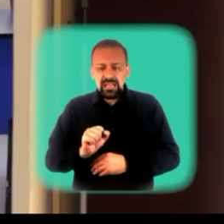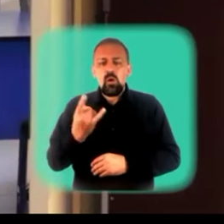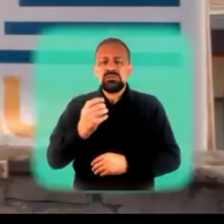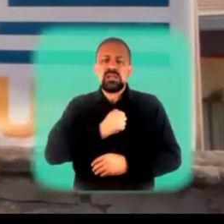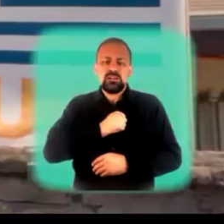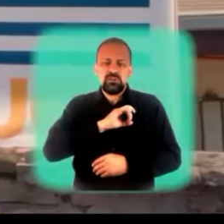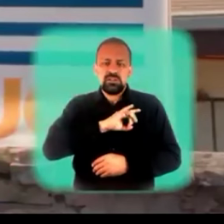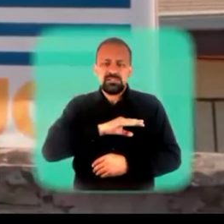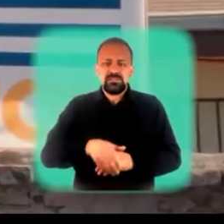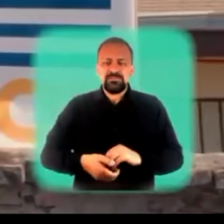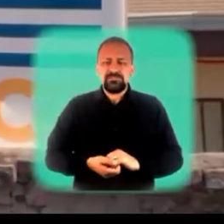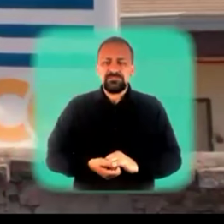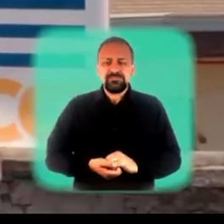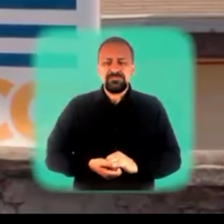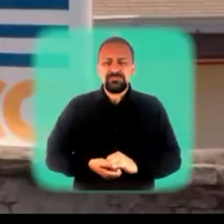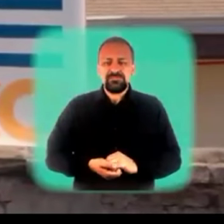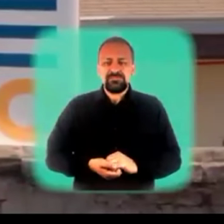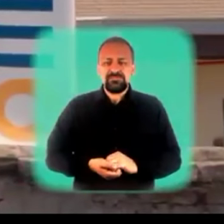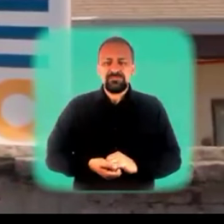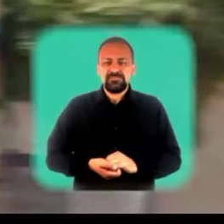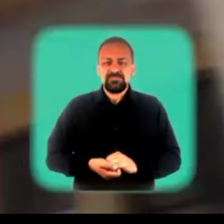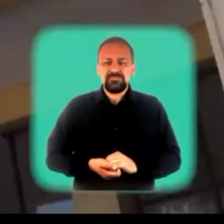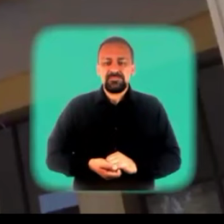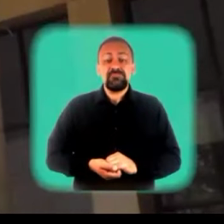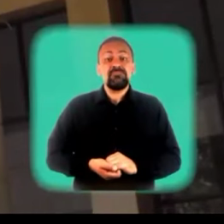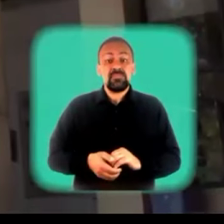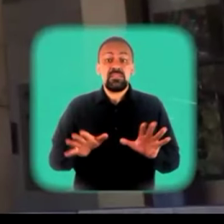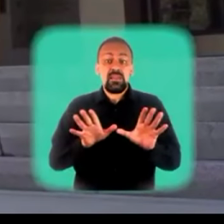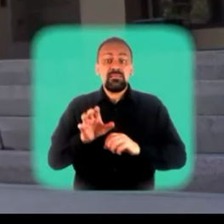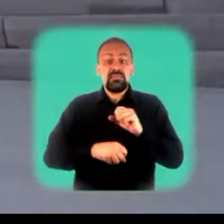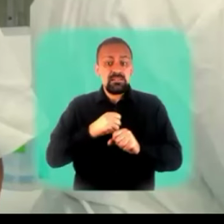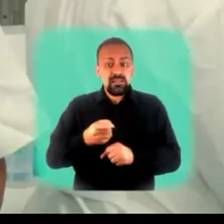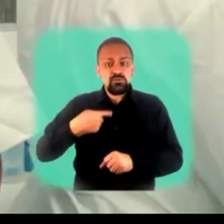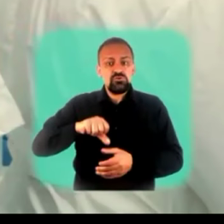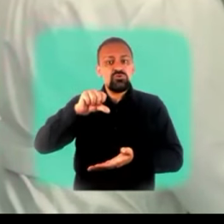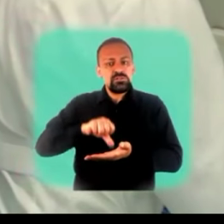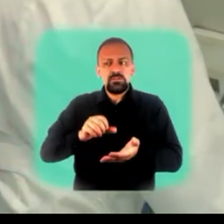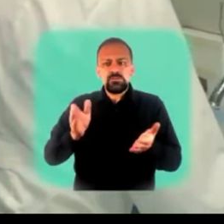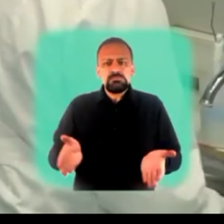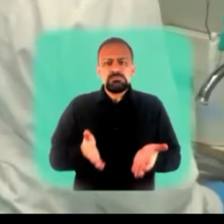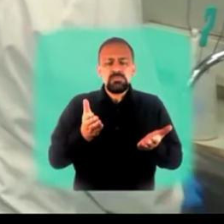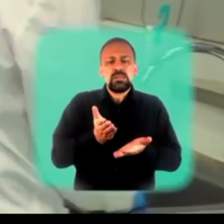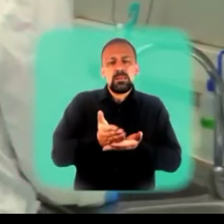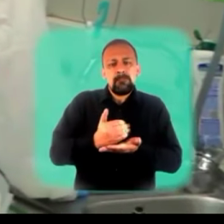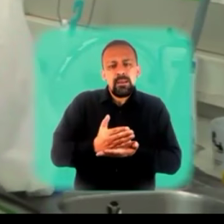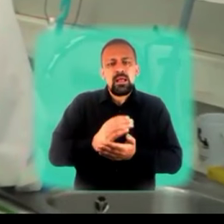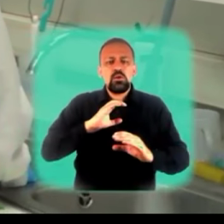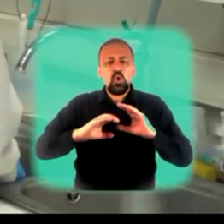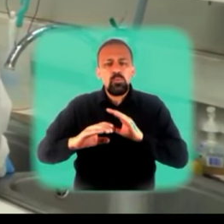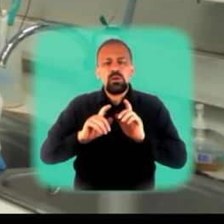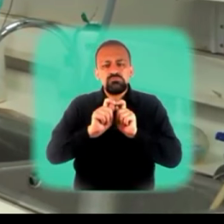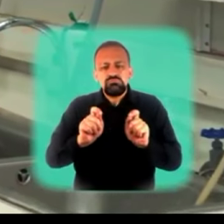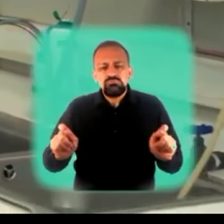Ferrecho en la Universidad Católica de Chile. Durante esta década, nuestro centro ha impulsado un plan estratégico